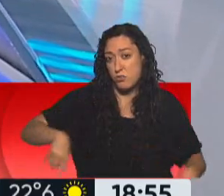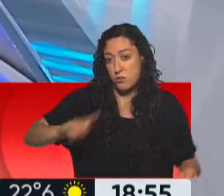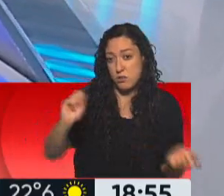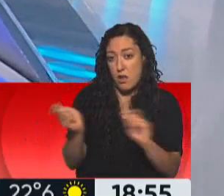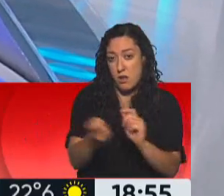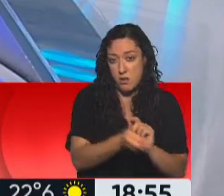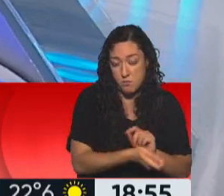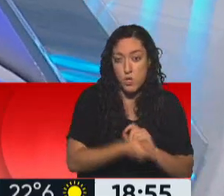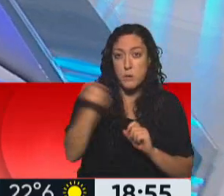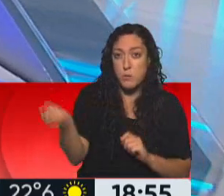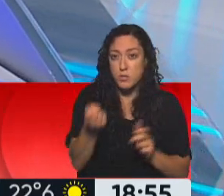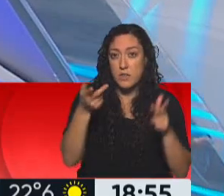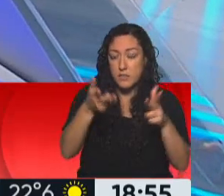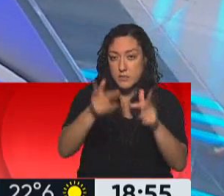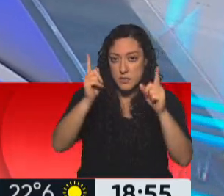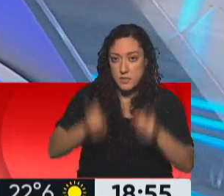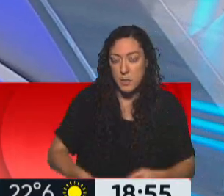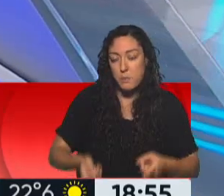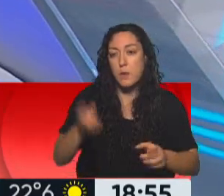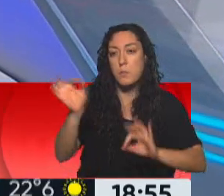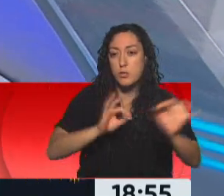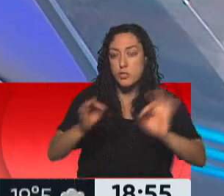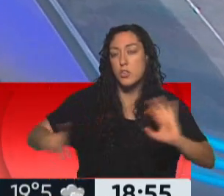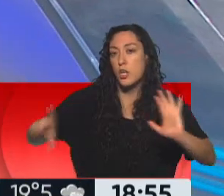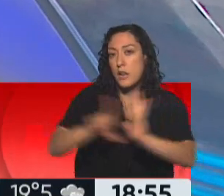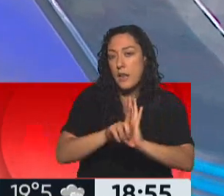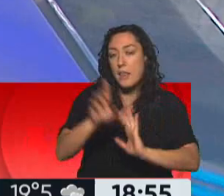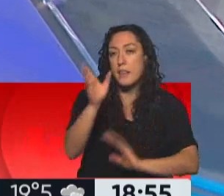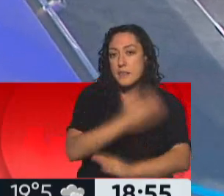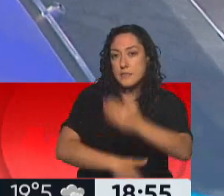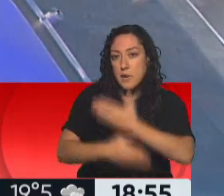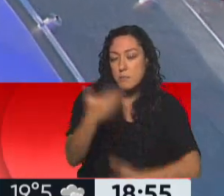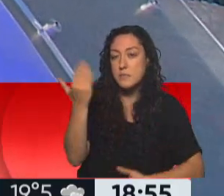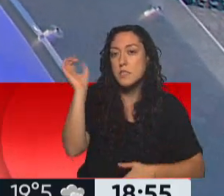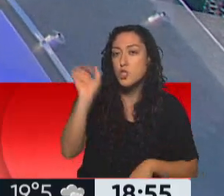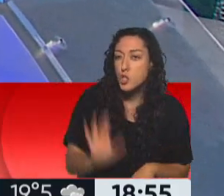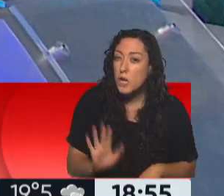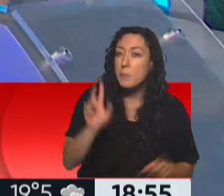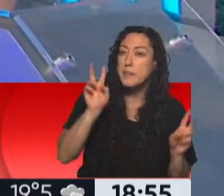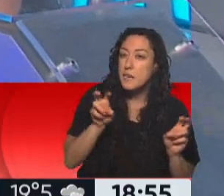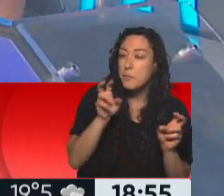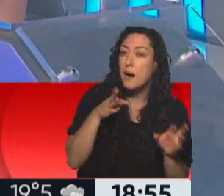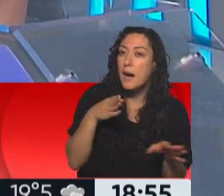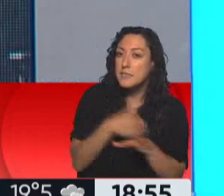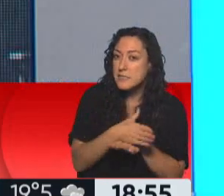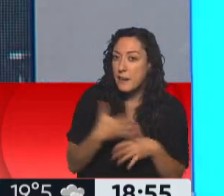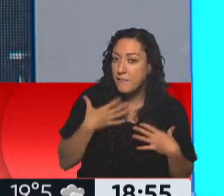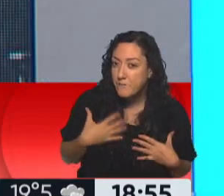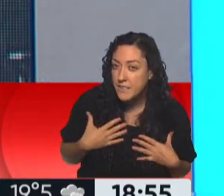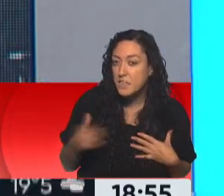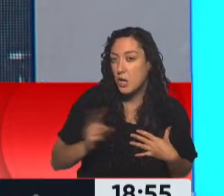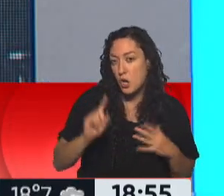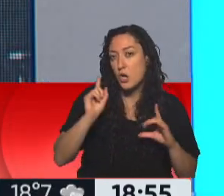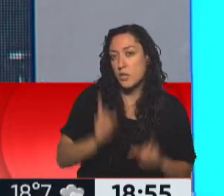También es importante decir que hay un proyecto de ley marco en discapacidad que reúne no solo cuestiones de accesibilidad física, sino también